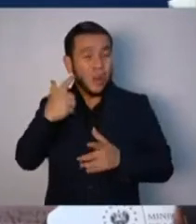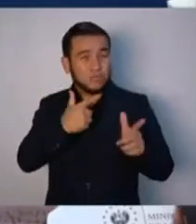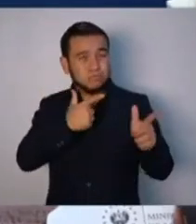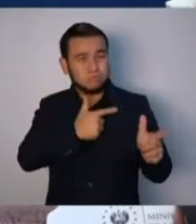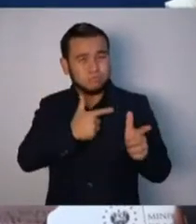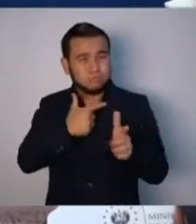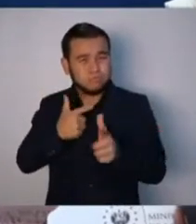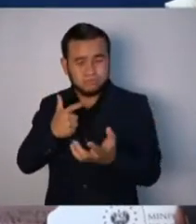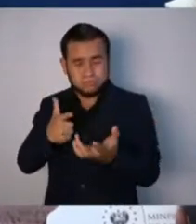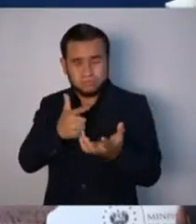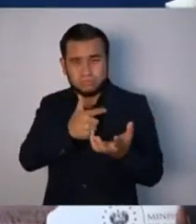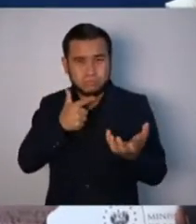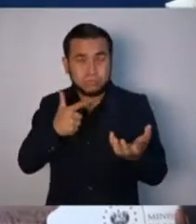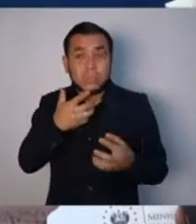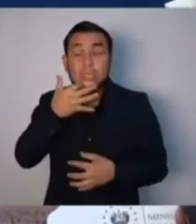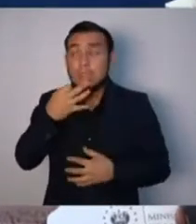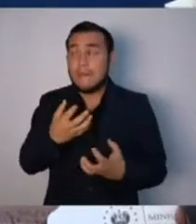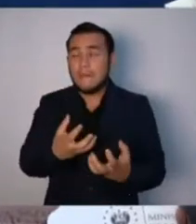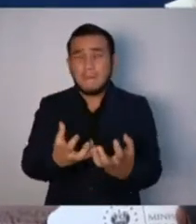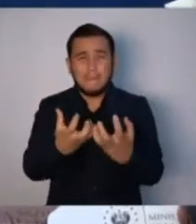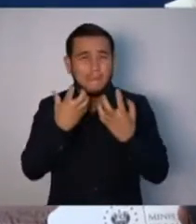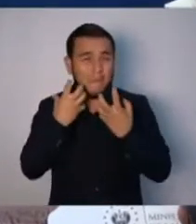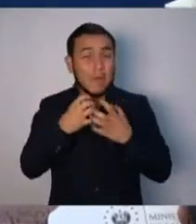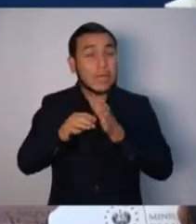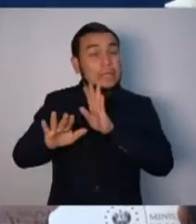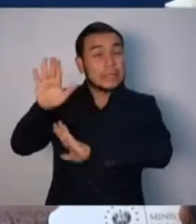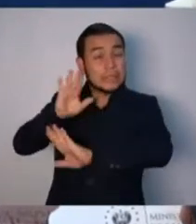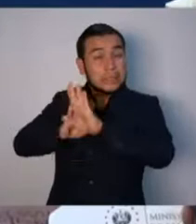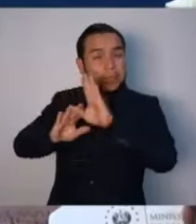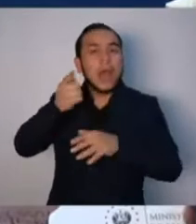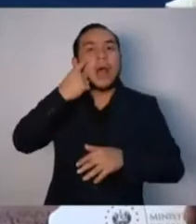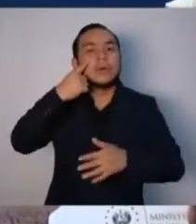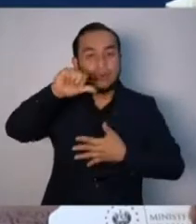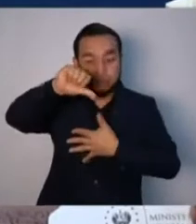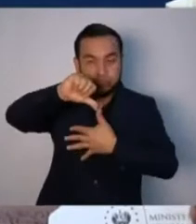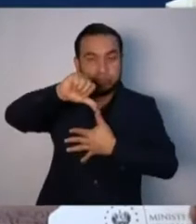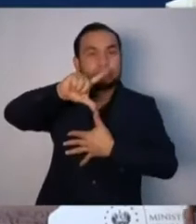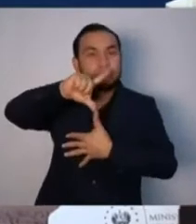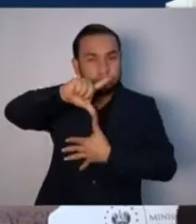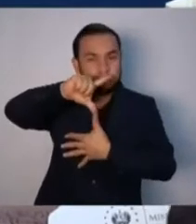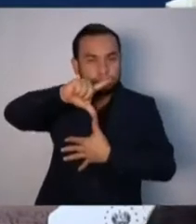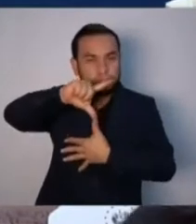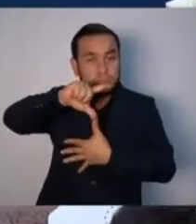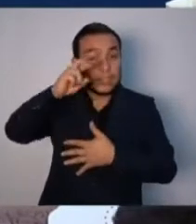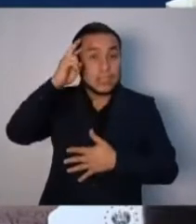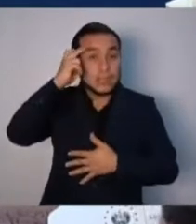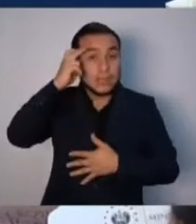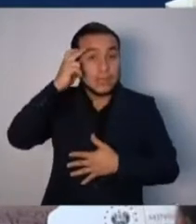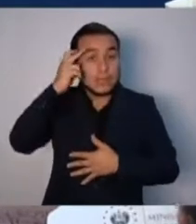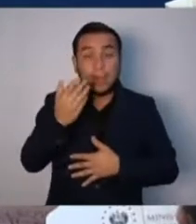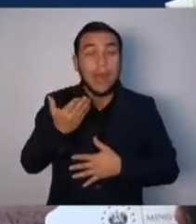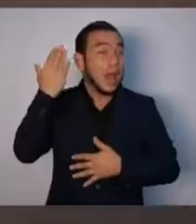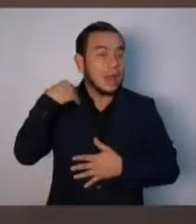de las masacres más horrendas en la historia de latinoamérica por lo menos en los últimos 100